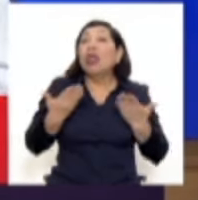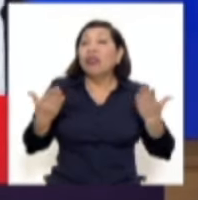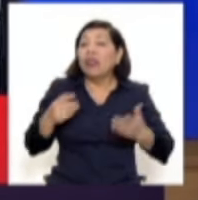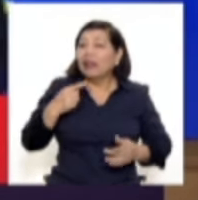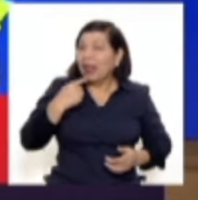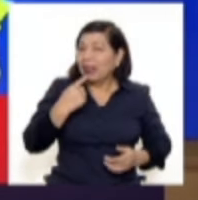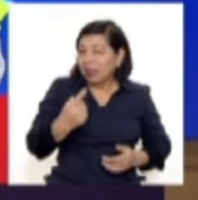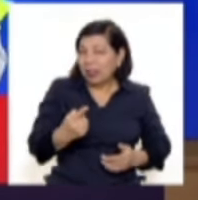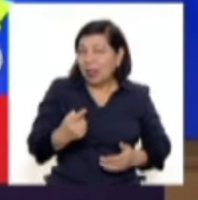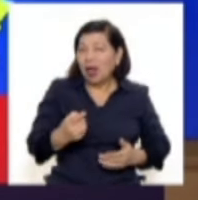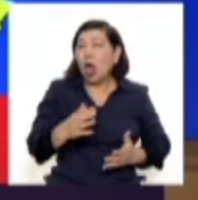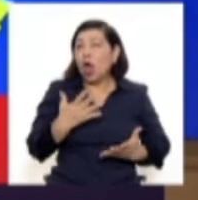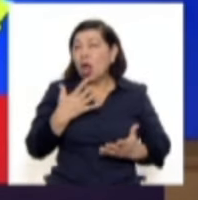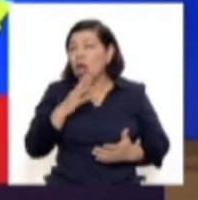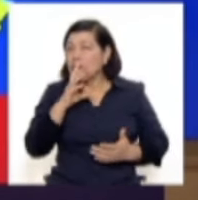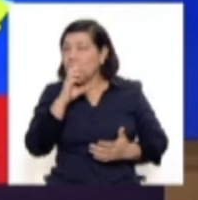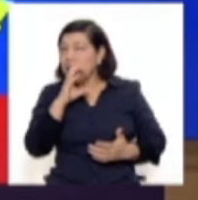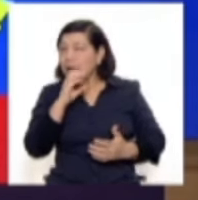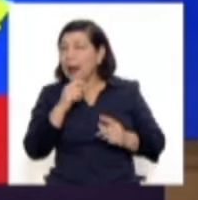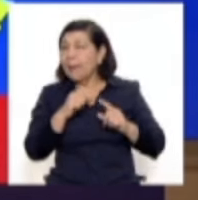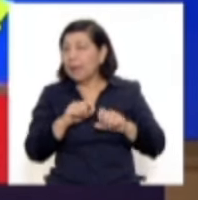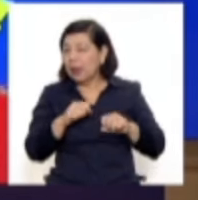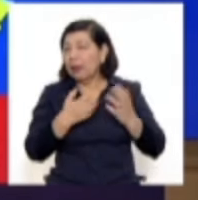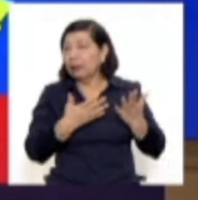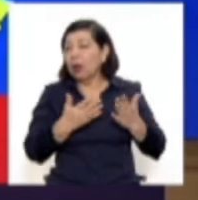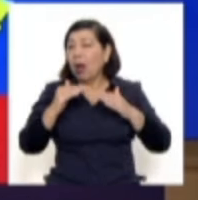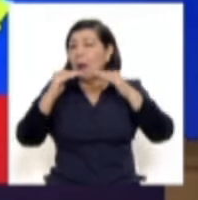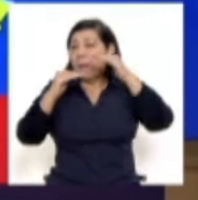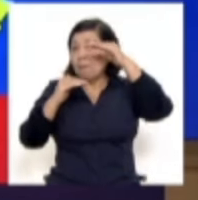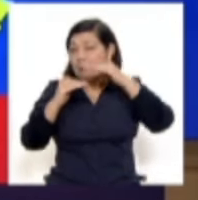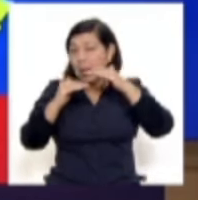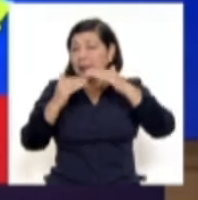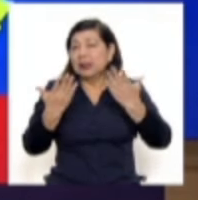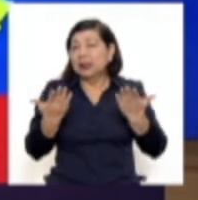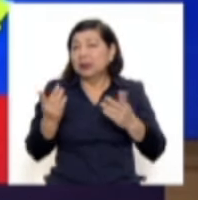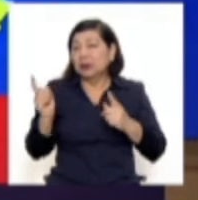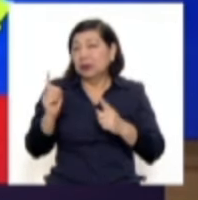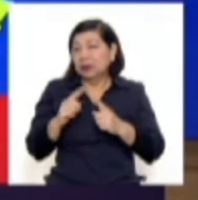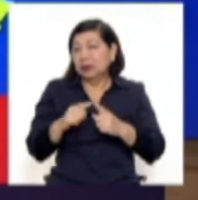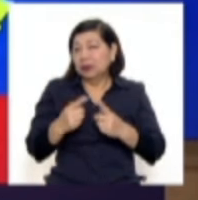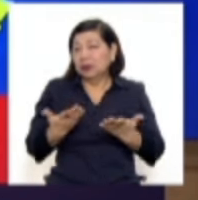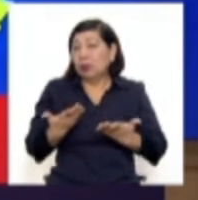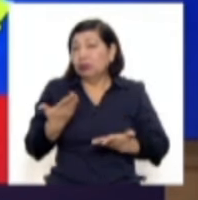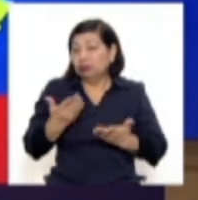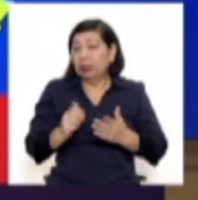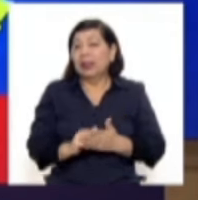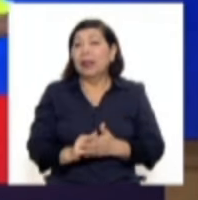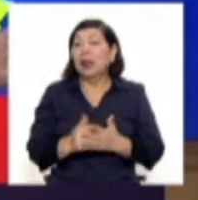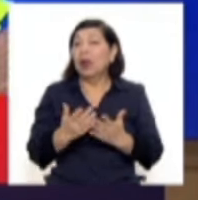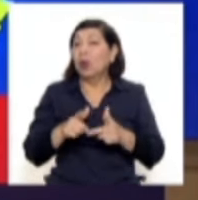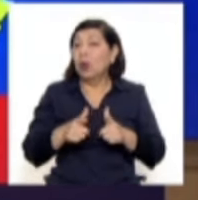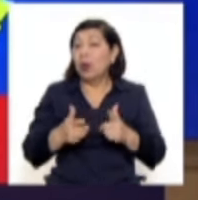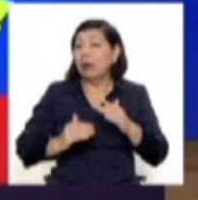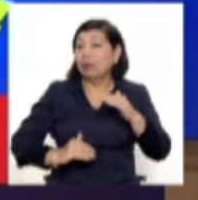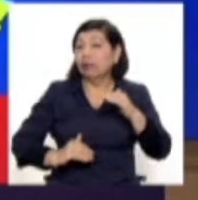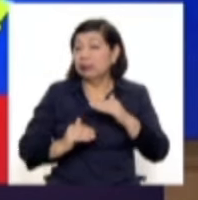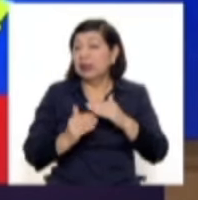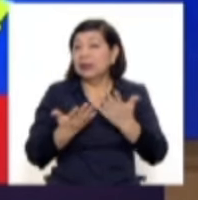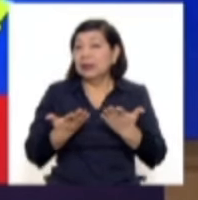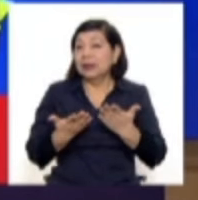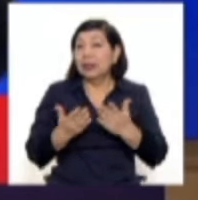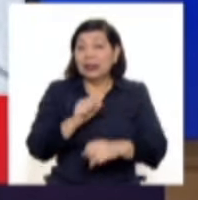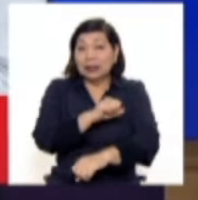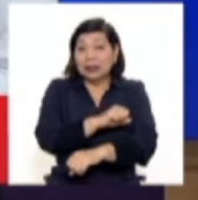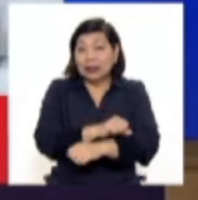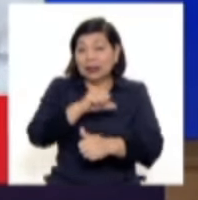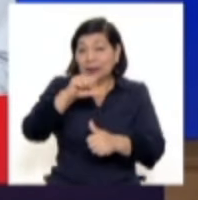aviso es de nivel naranja entonces esperamos un descenso de las temperaturas de hasta Fer intensidad en zonas altoandinas de